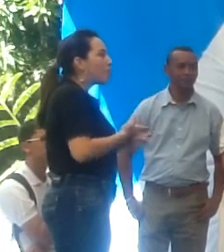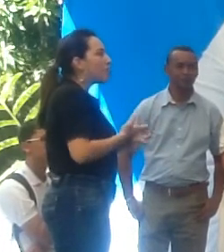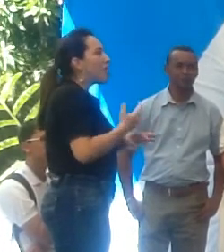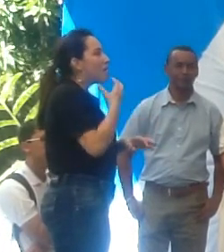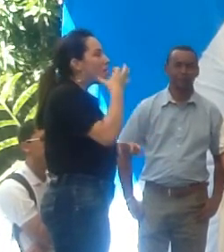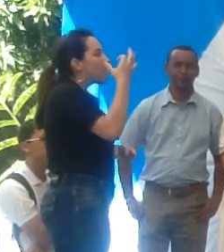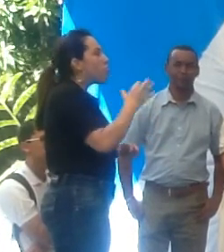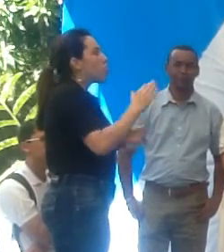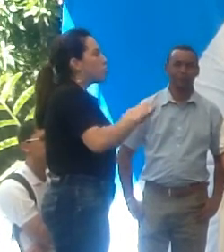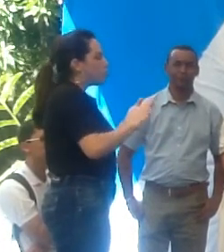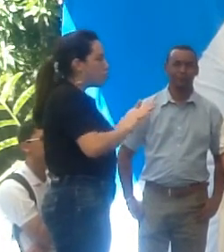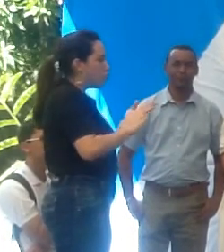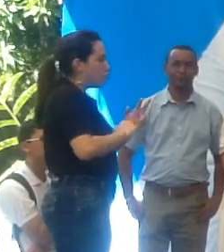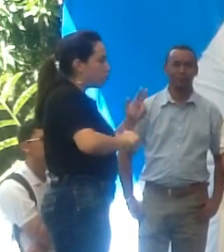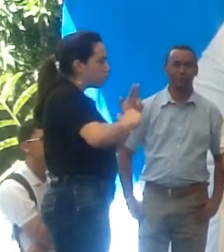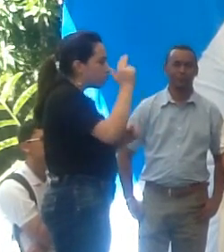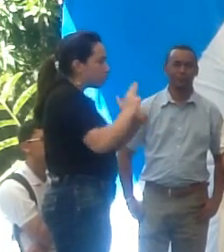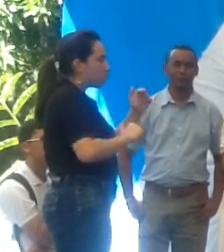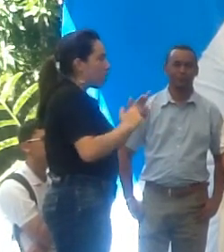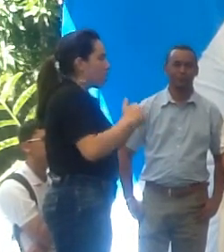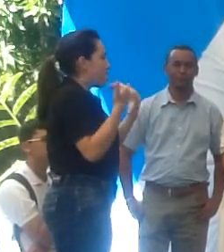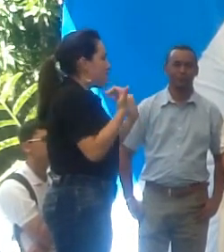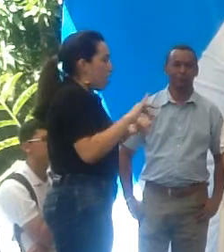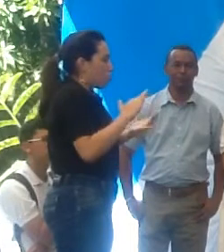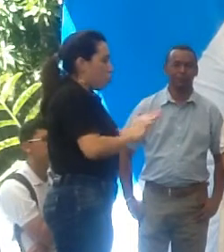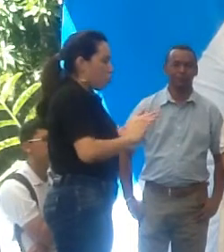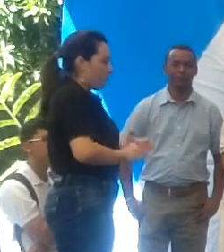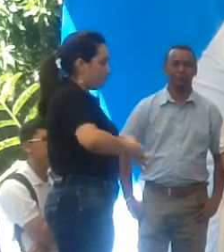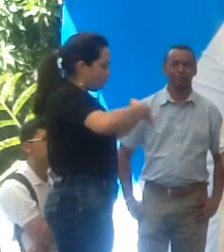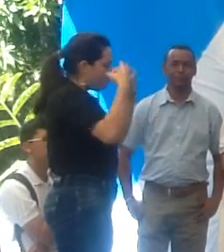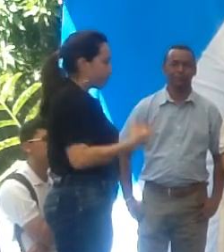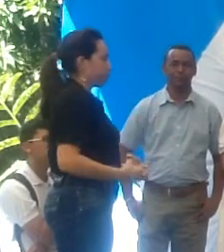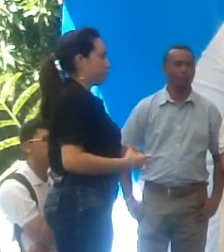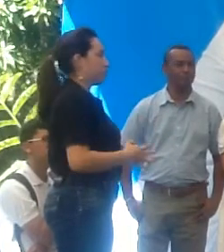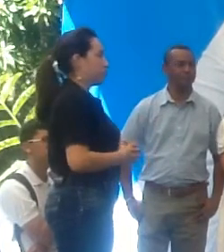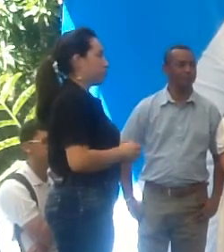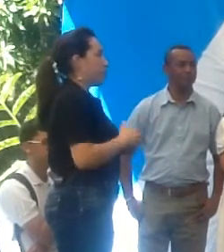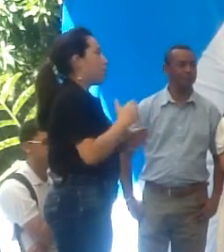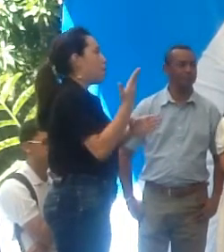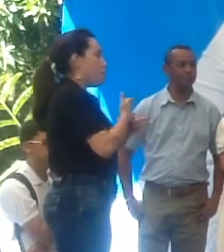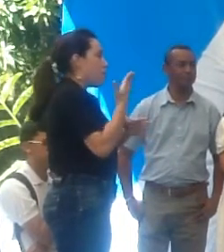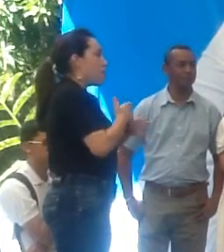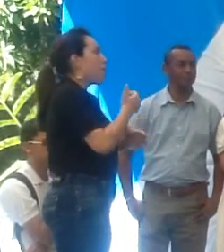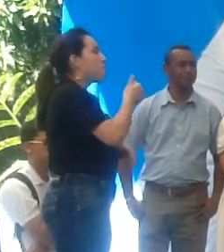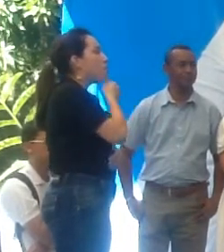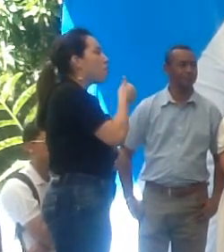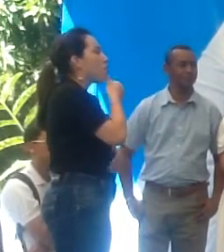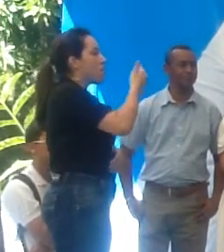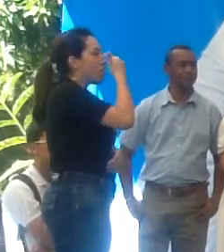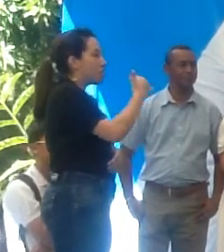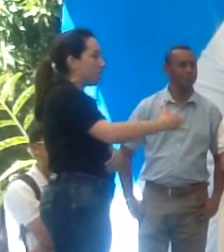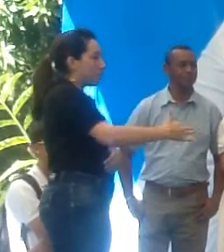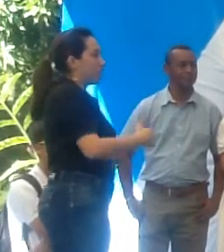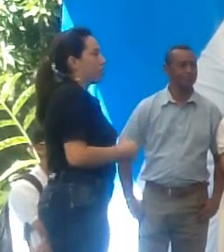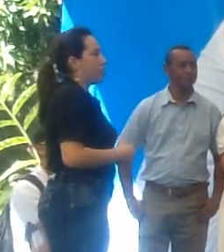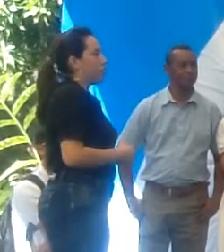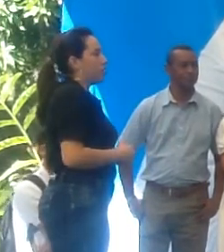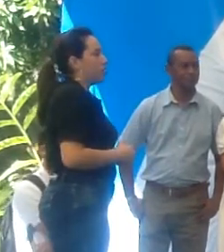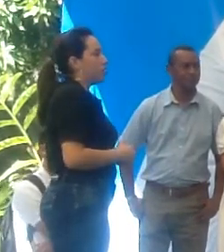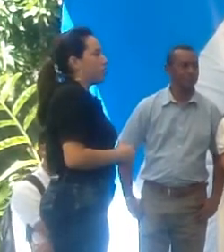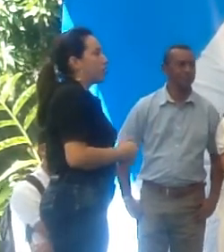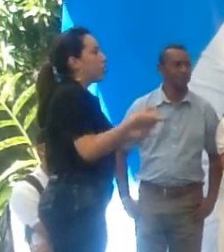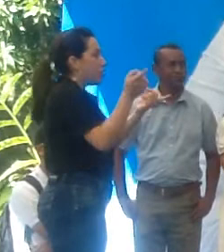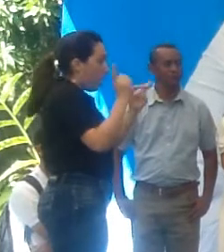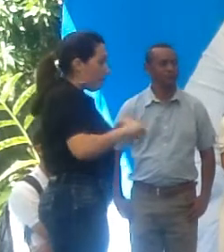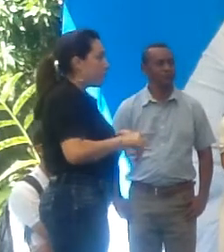solución estructural y definitiva al problema de agua en la ciudad de Santa Marta y en